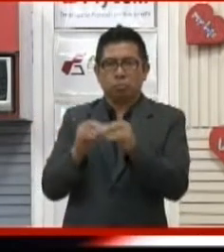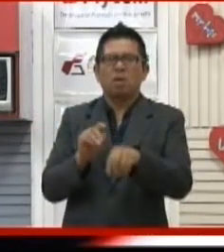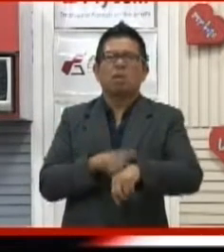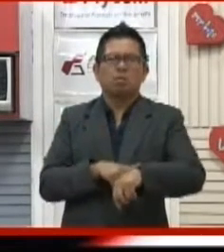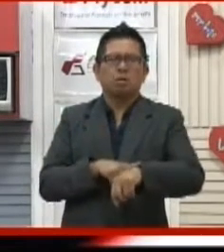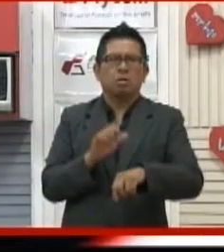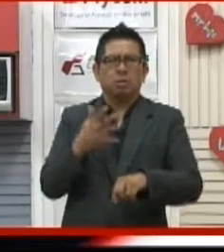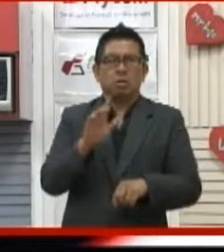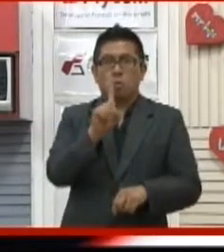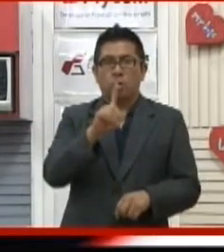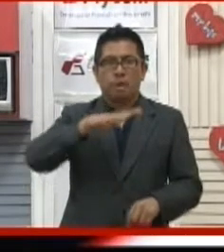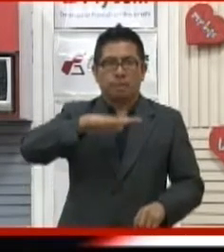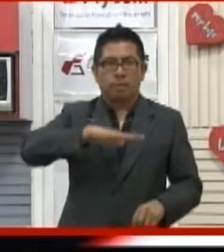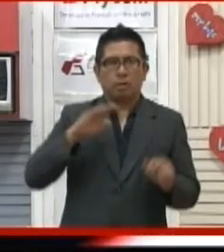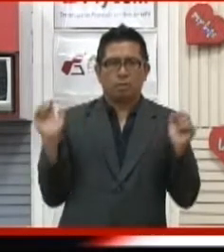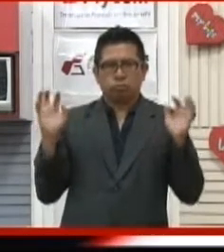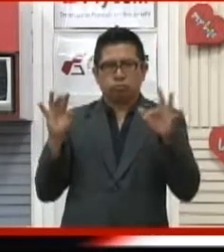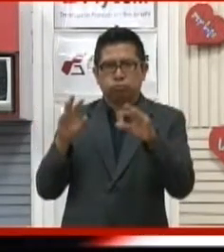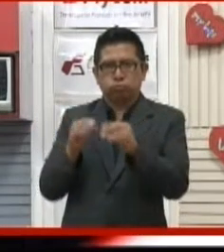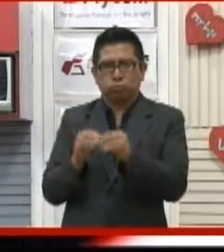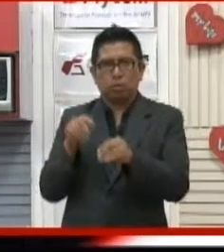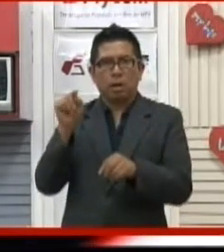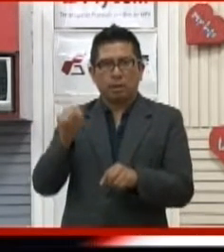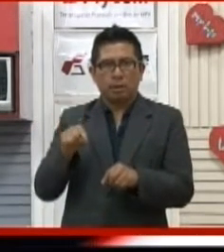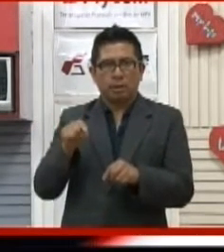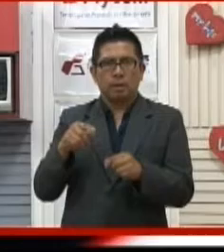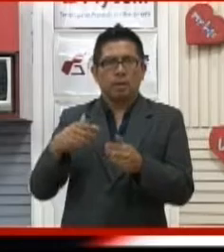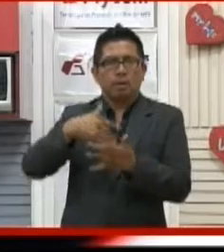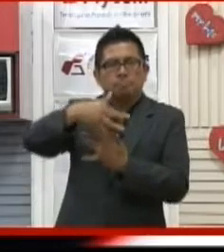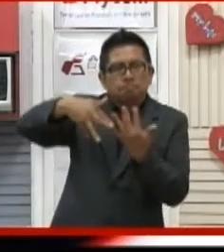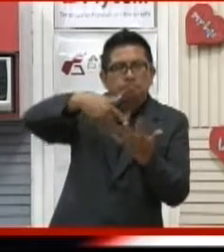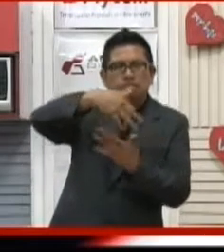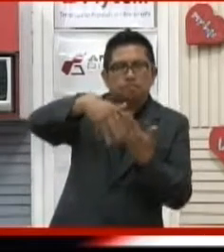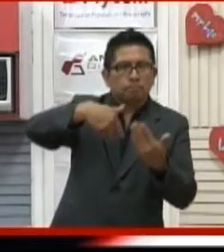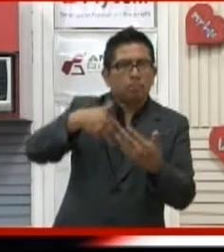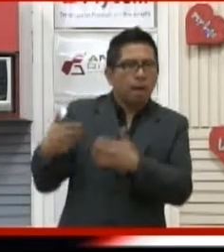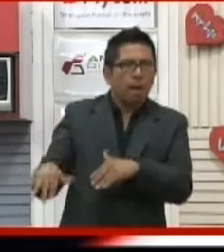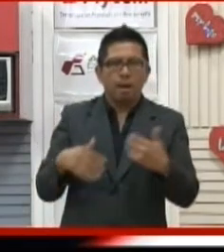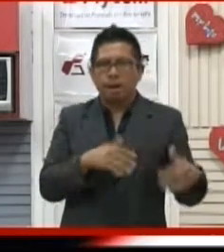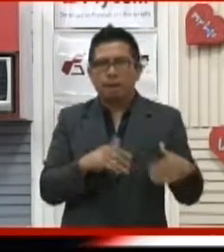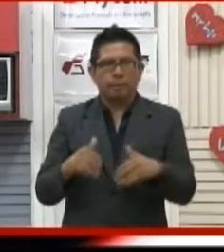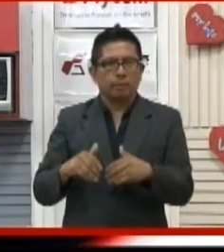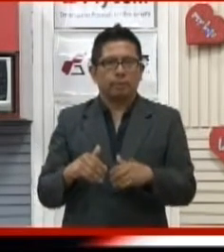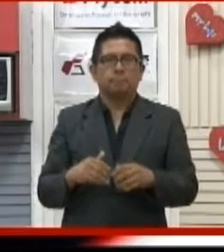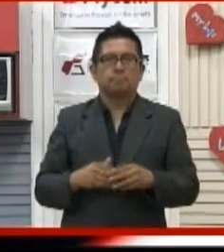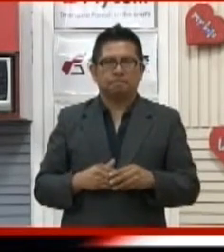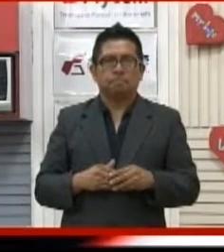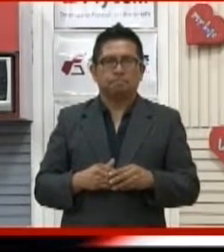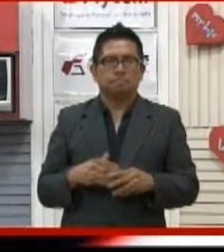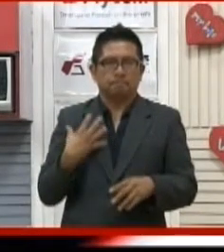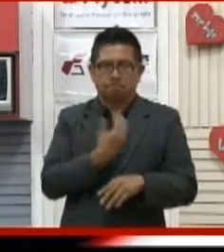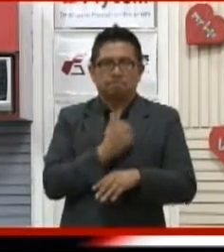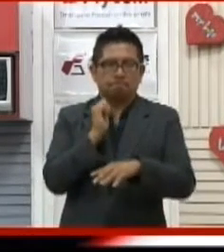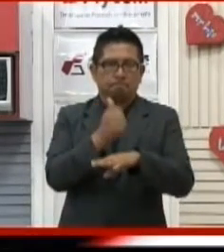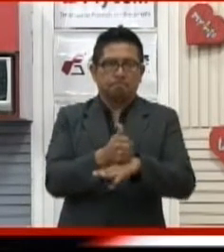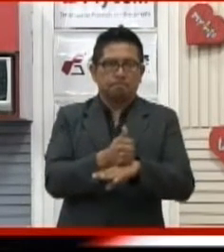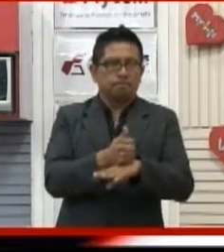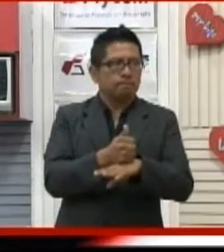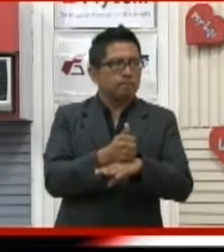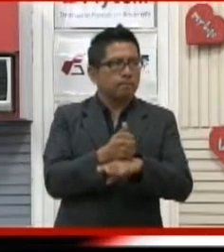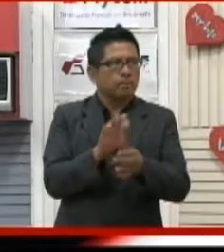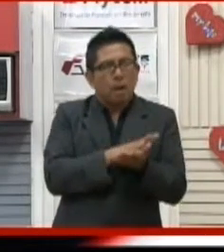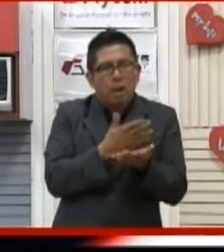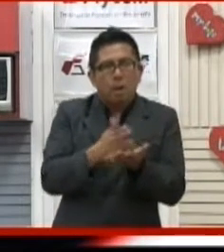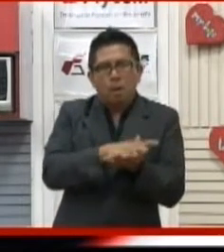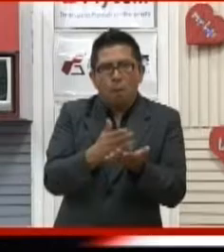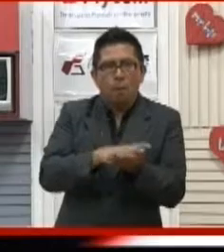1 de la tarde. Vamos a tener pues diferentes juegos, ¿verdad? Claro. Especialmente para las personas